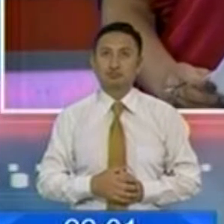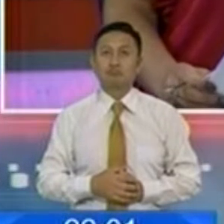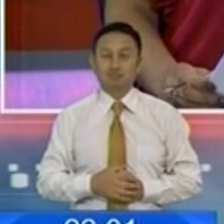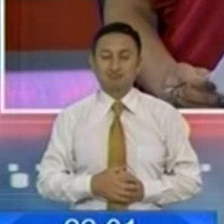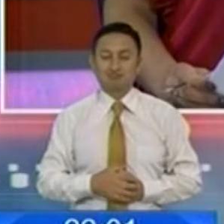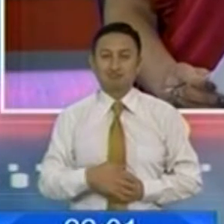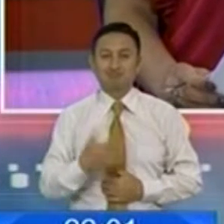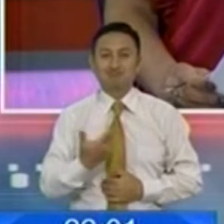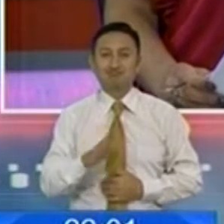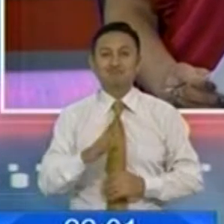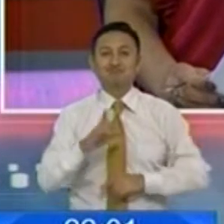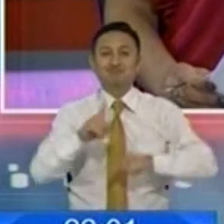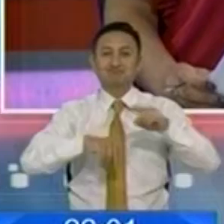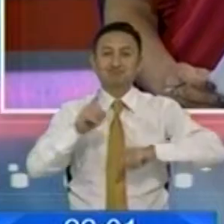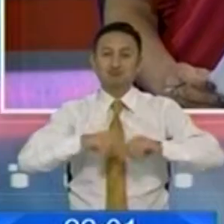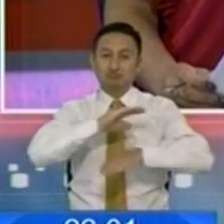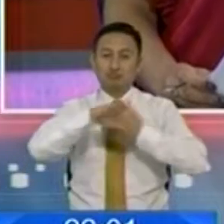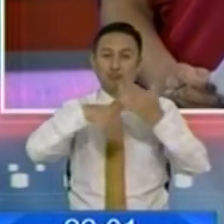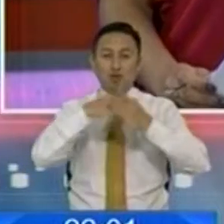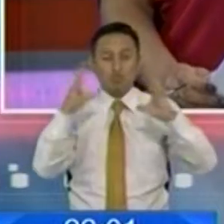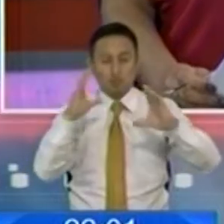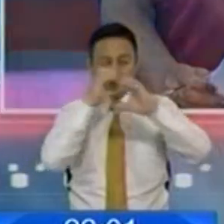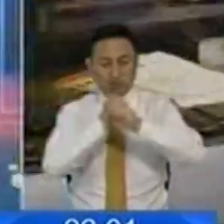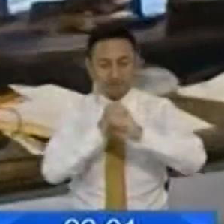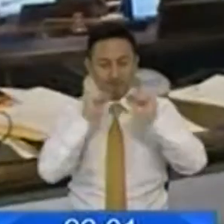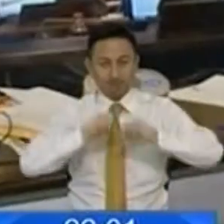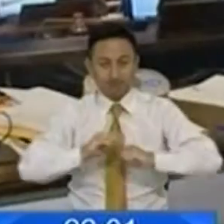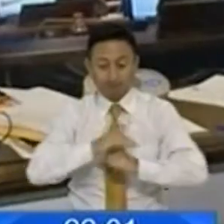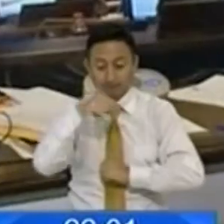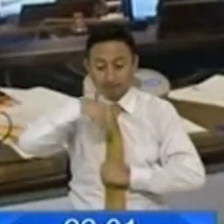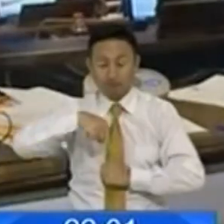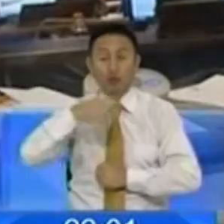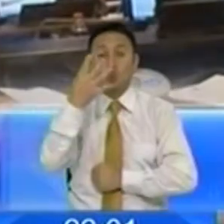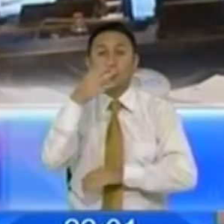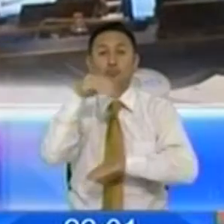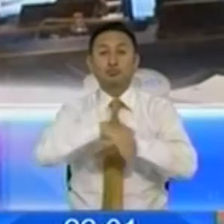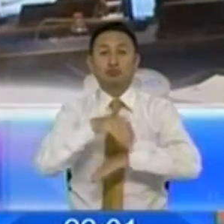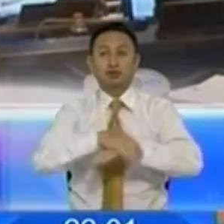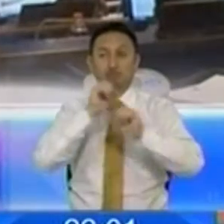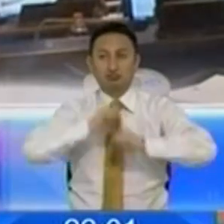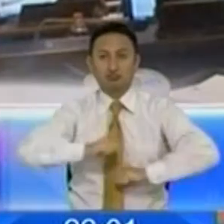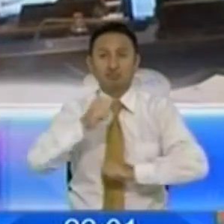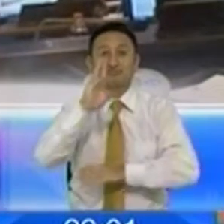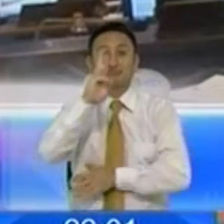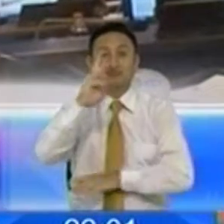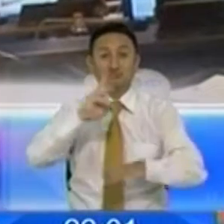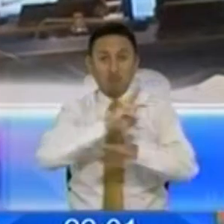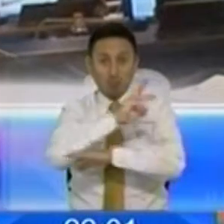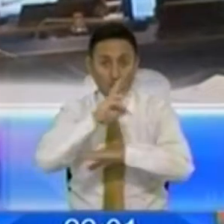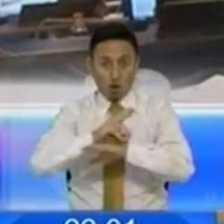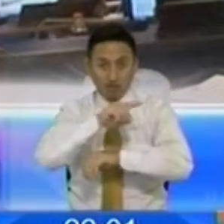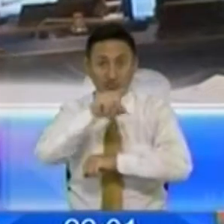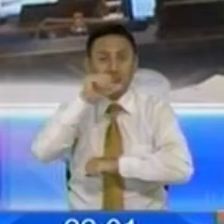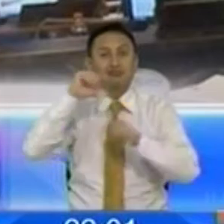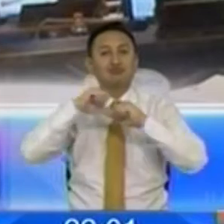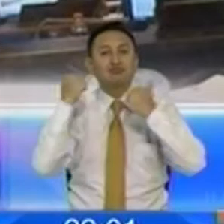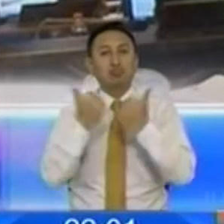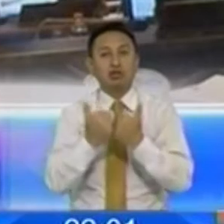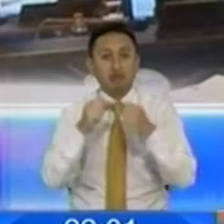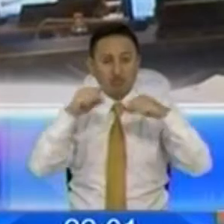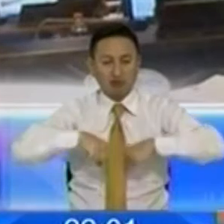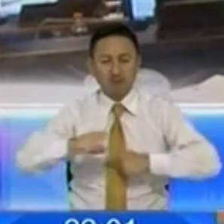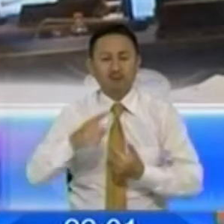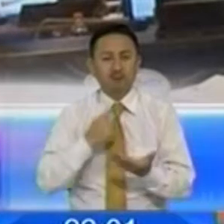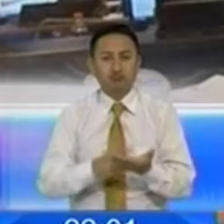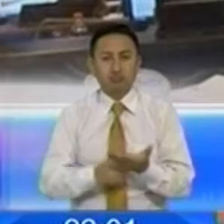¿Qué tal, María Fernanda? Amigos televidentes, muy buenas noches. Desde las 4 de la tarde y por más de 6 horas, la Asamblea Nacional se encuentra